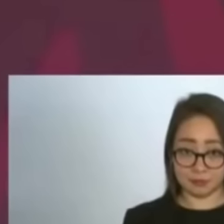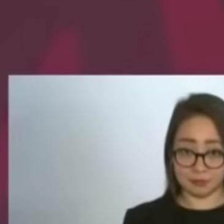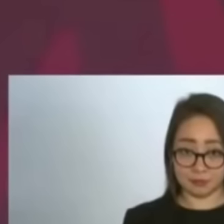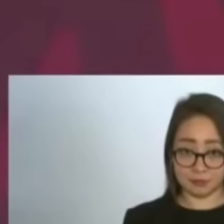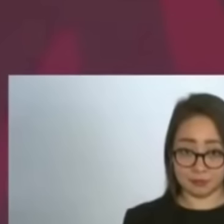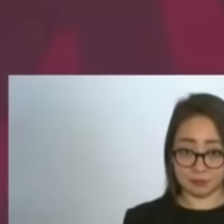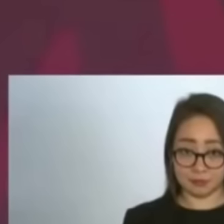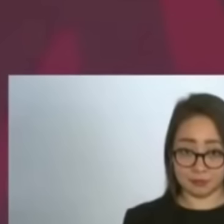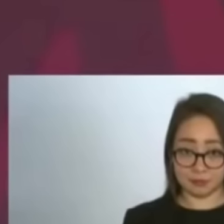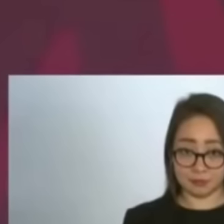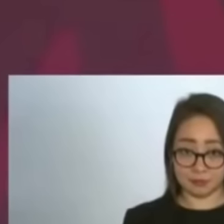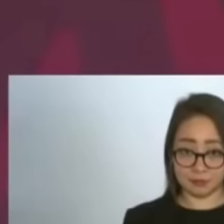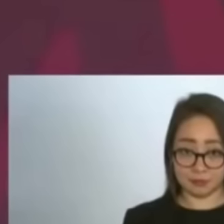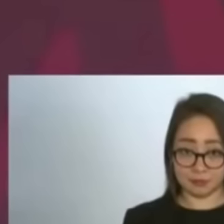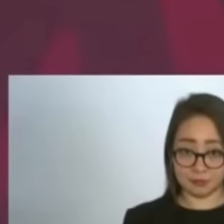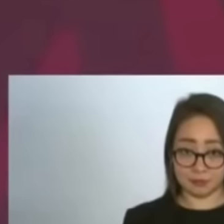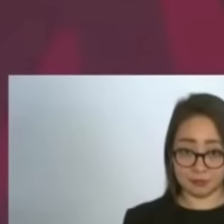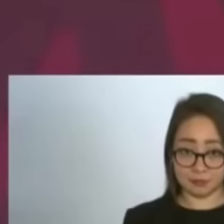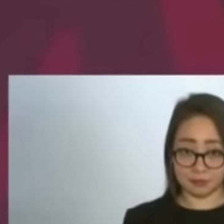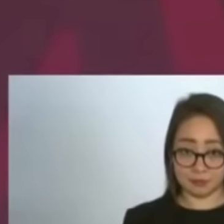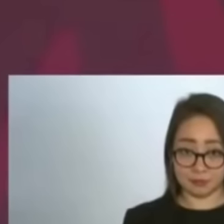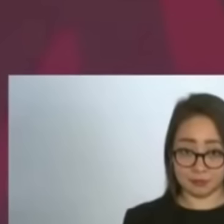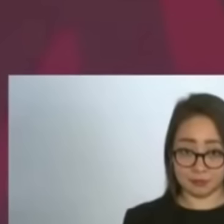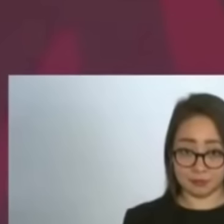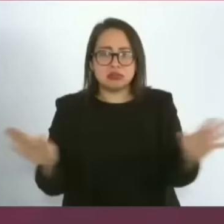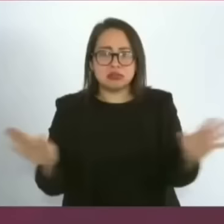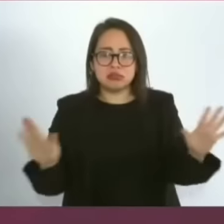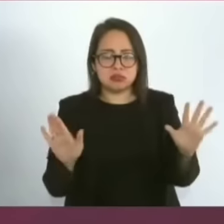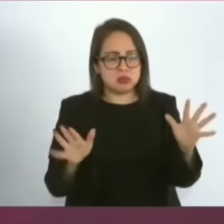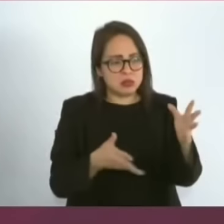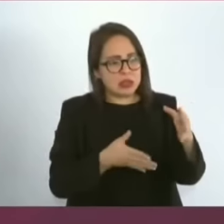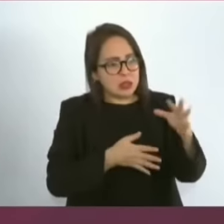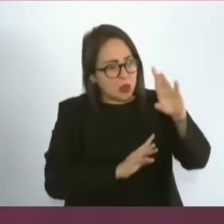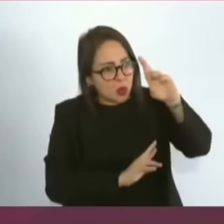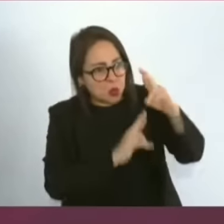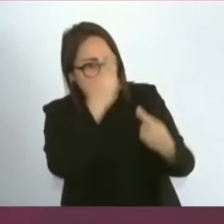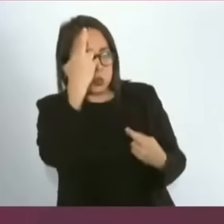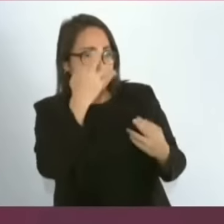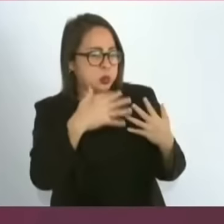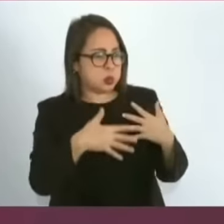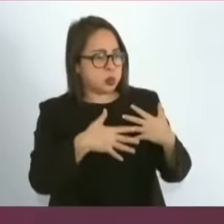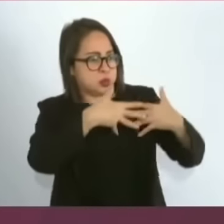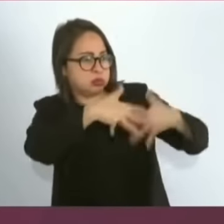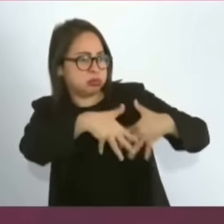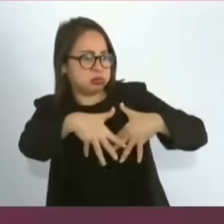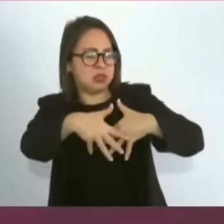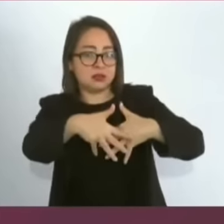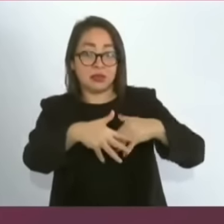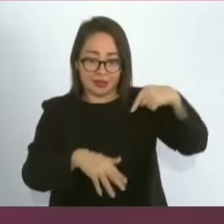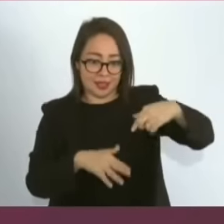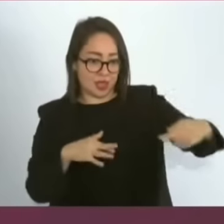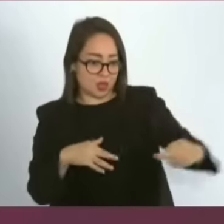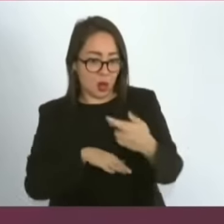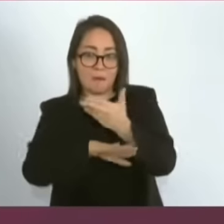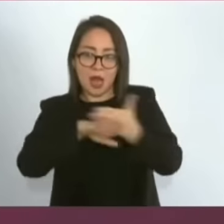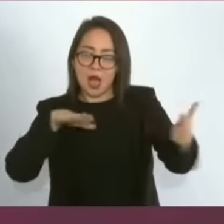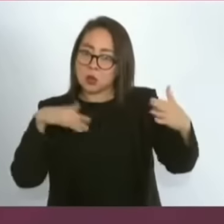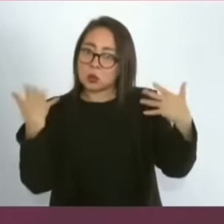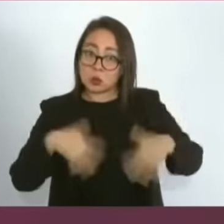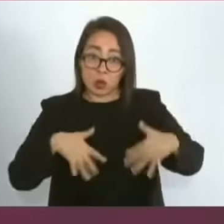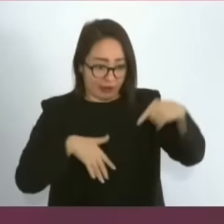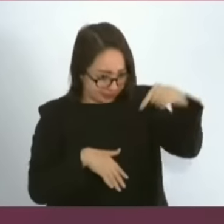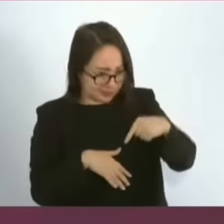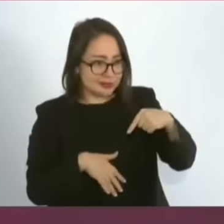No se te olvide suscribirte, compartir y dejar tu like. Río Blanco, aquí donde estamos, fue una